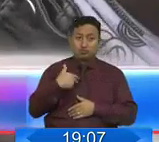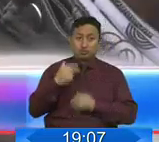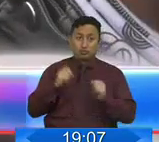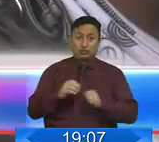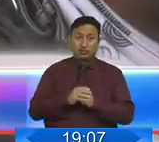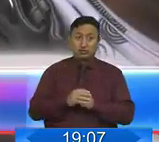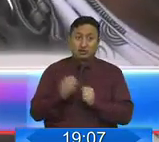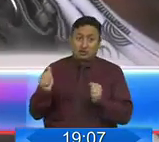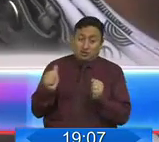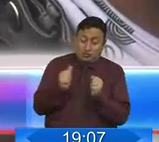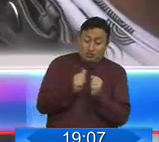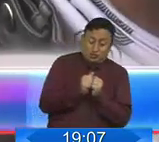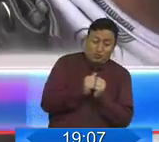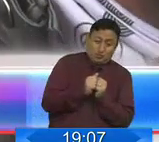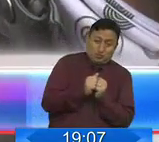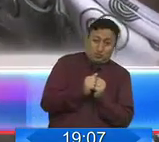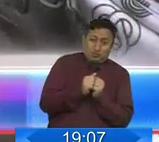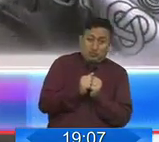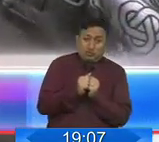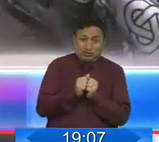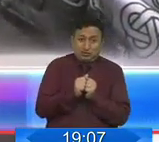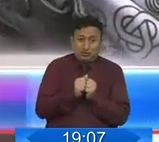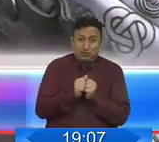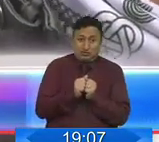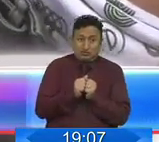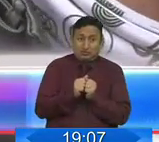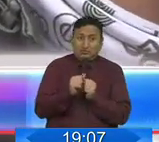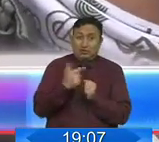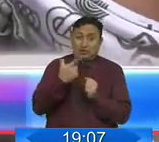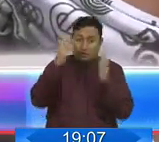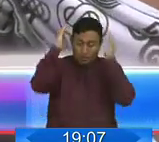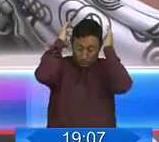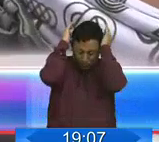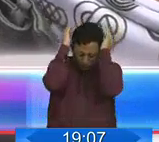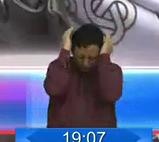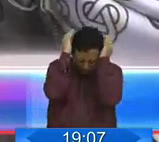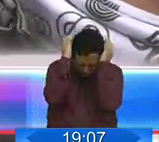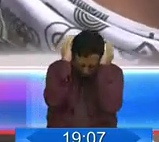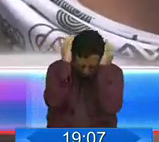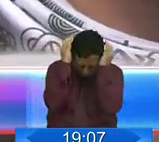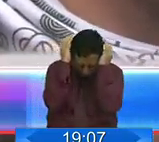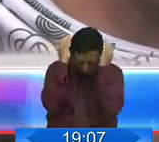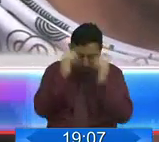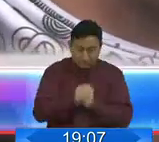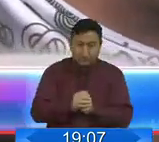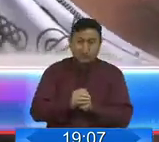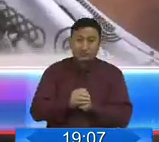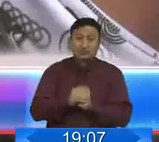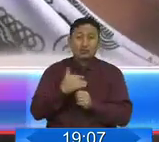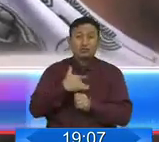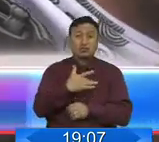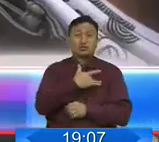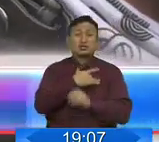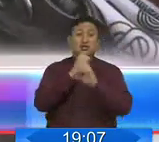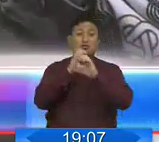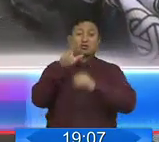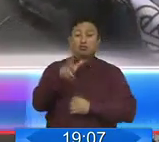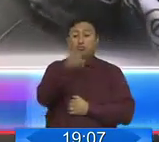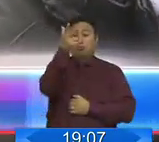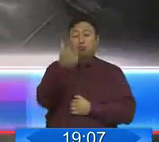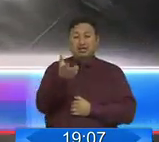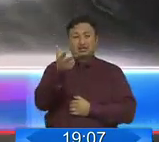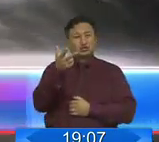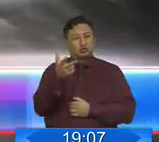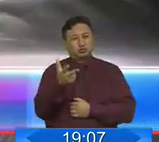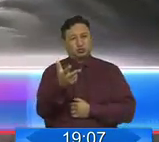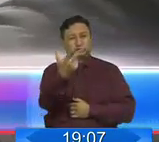piernas, así al asiento. Y simplemente me cogí la cabeza y el carro se deslizó totalmente ahí, mi brazo. Y cuando